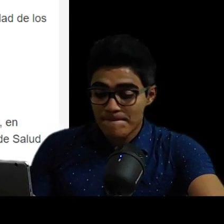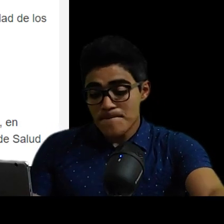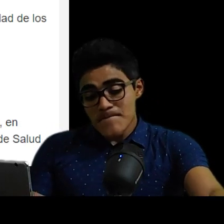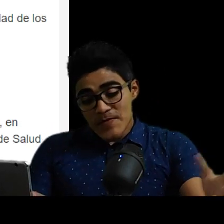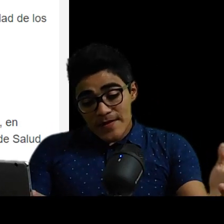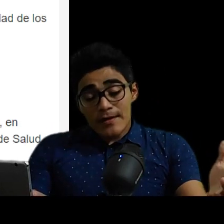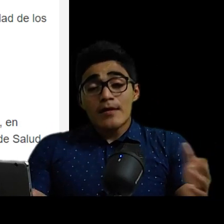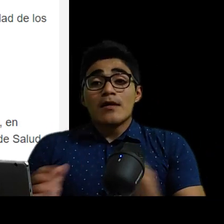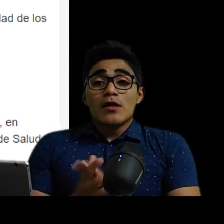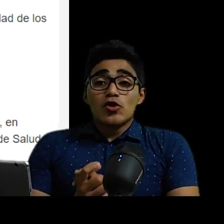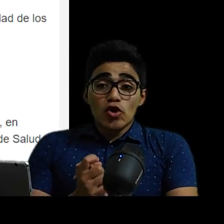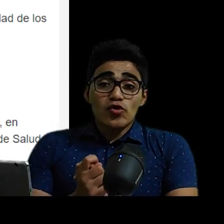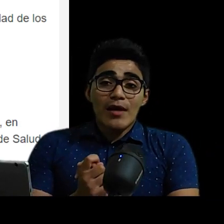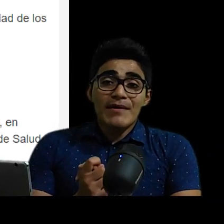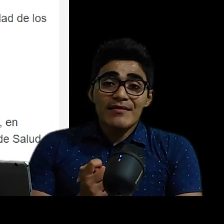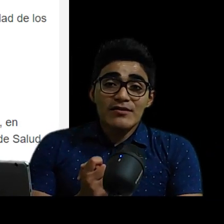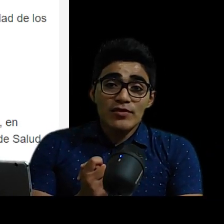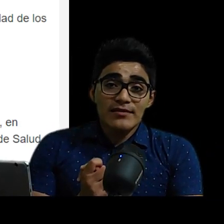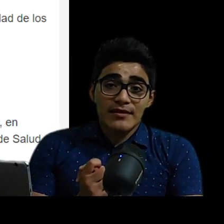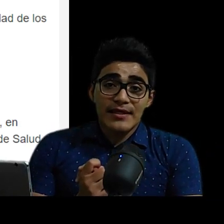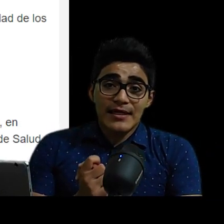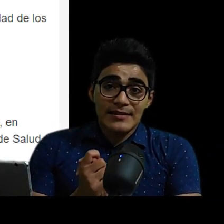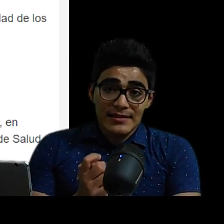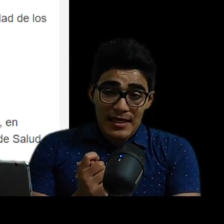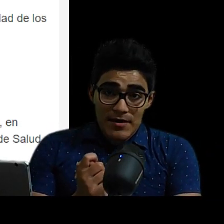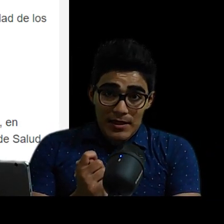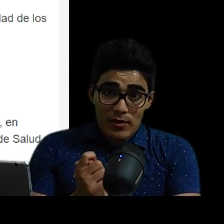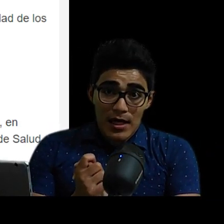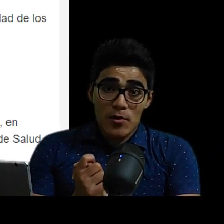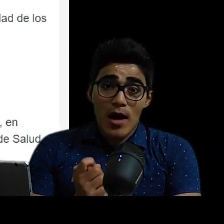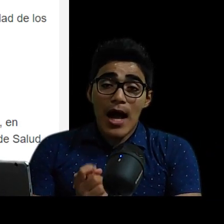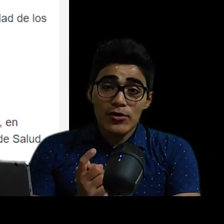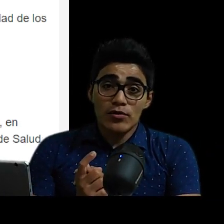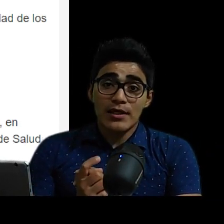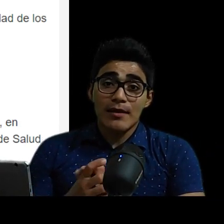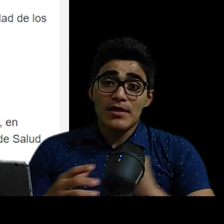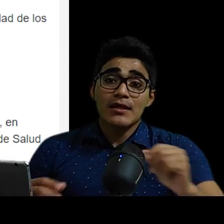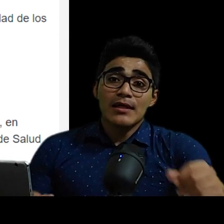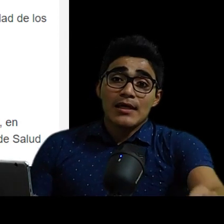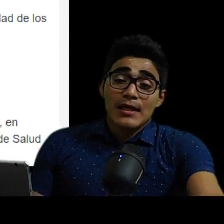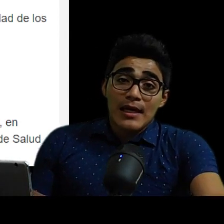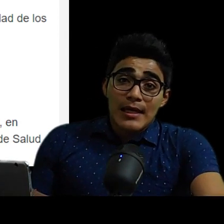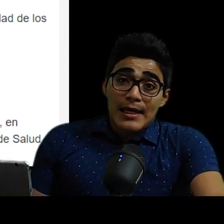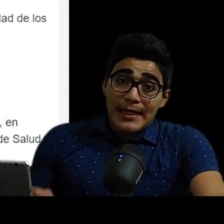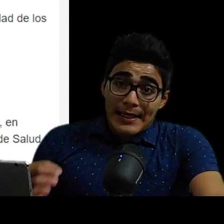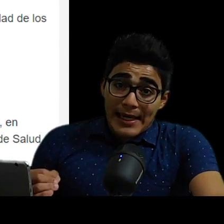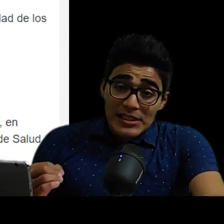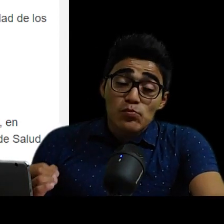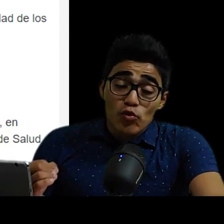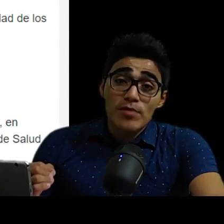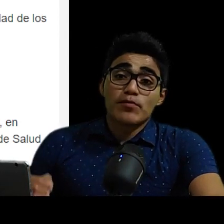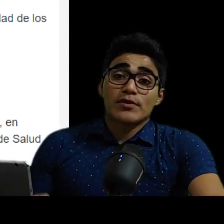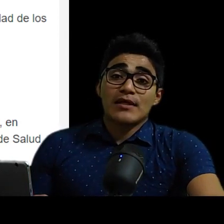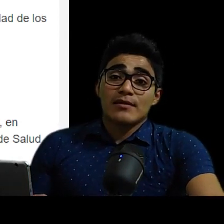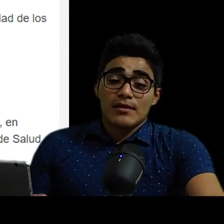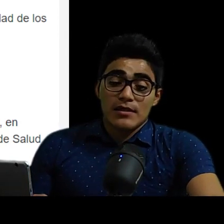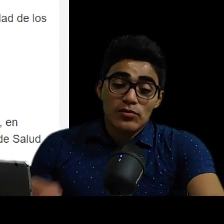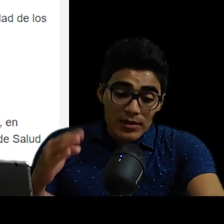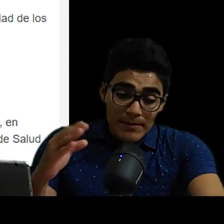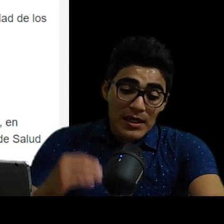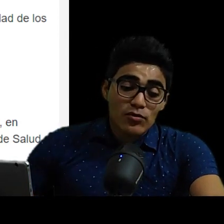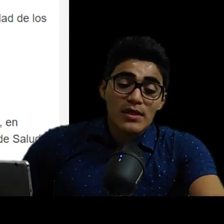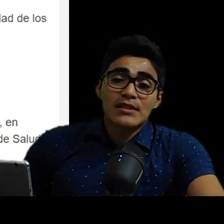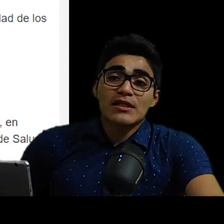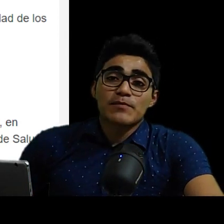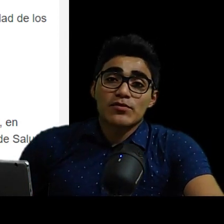marginadas. No solamente es una estrategia que se está llevando a cabo, hay otra también que es muy importante y